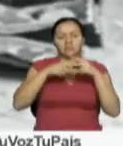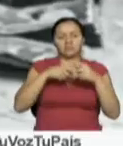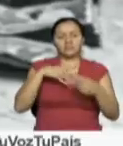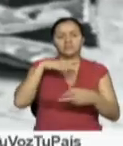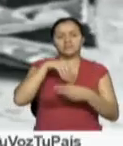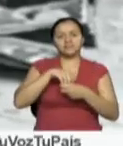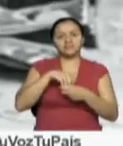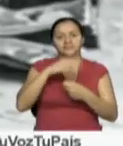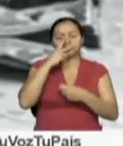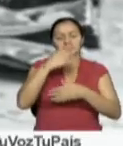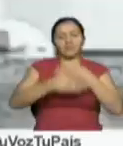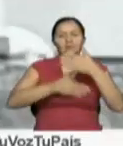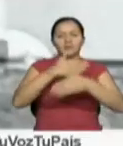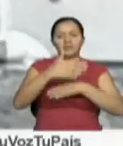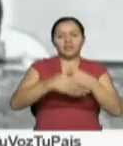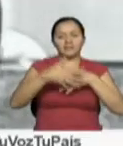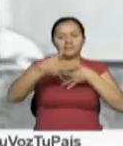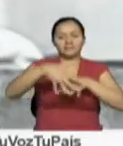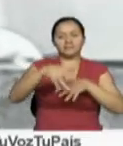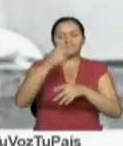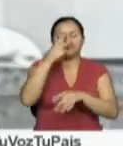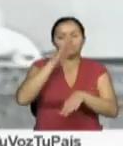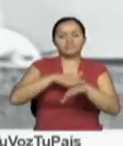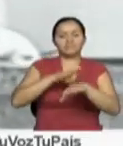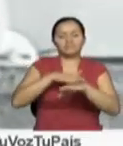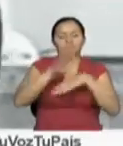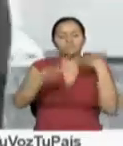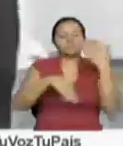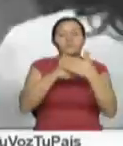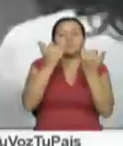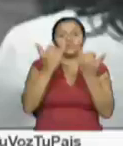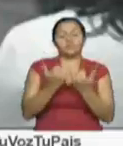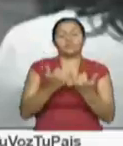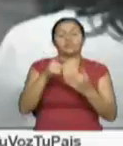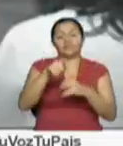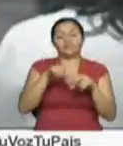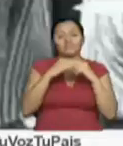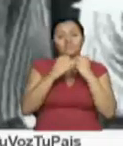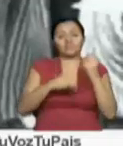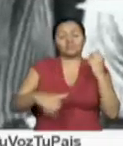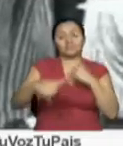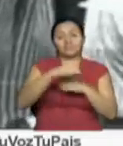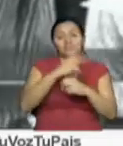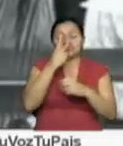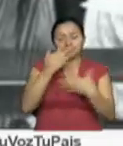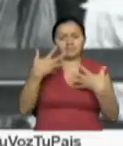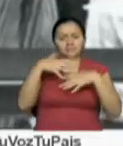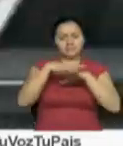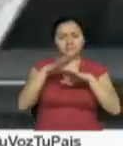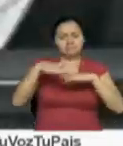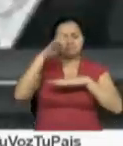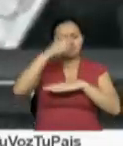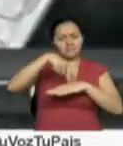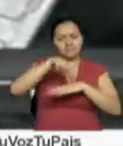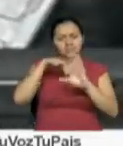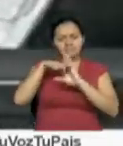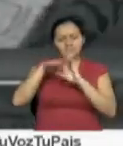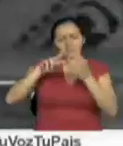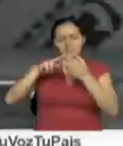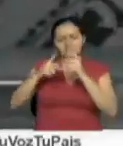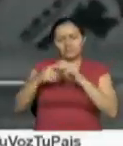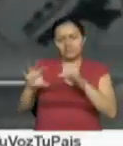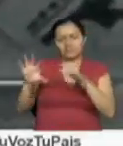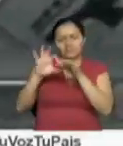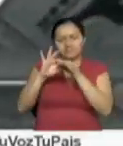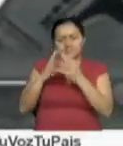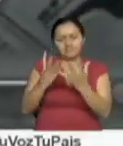La masiva caminata evocará el día en el que el régimen socialdemócrata, integrado en su mayoría por banqueros y empresarios,